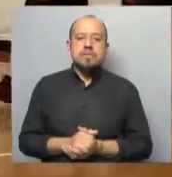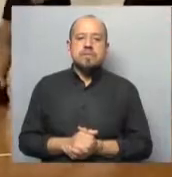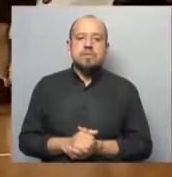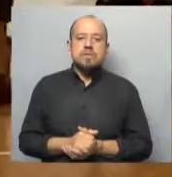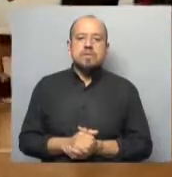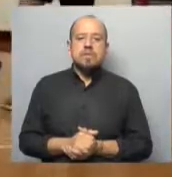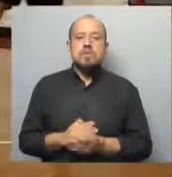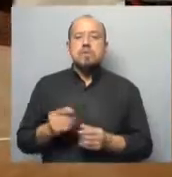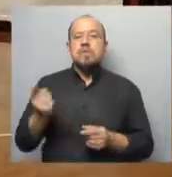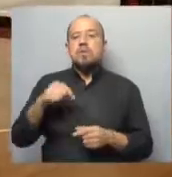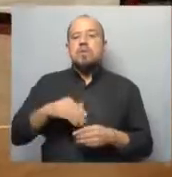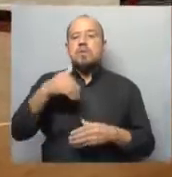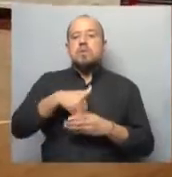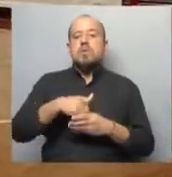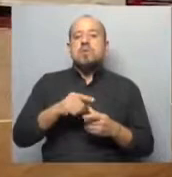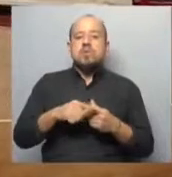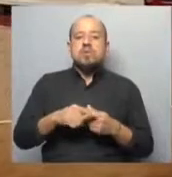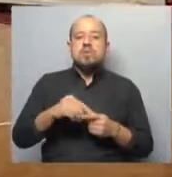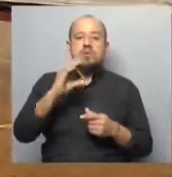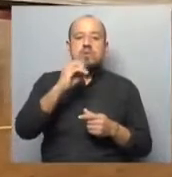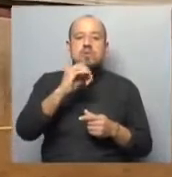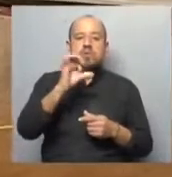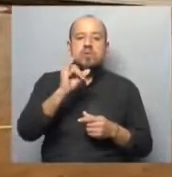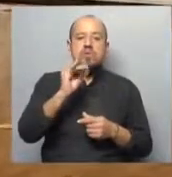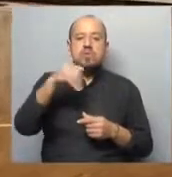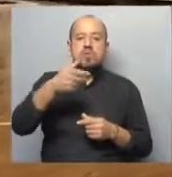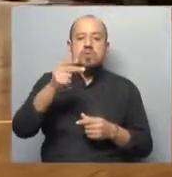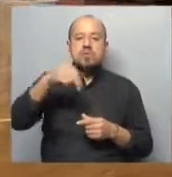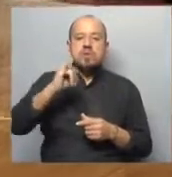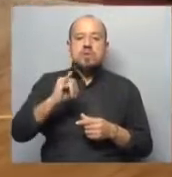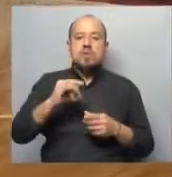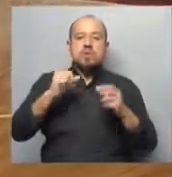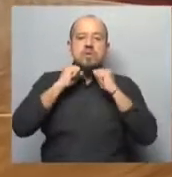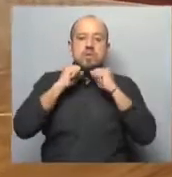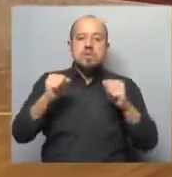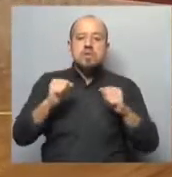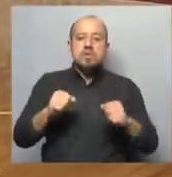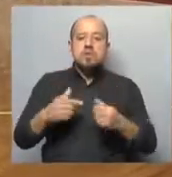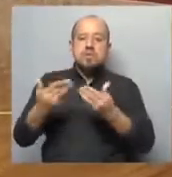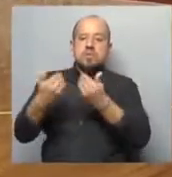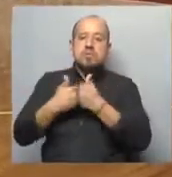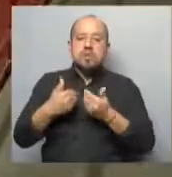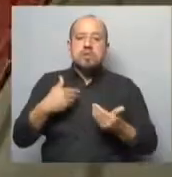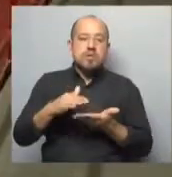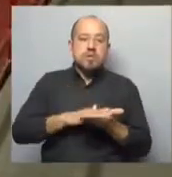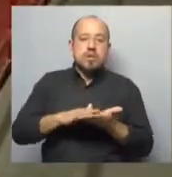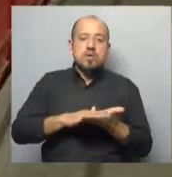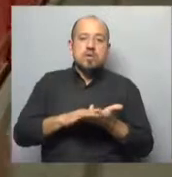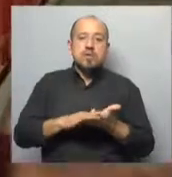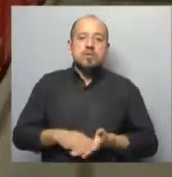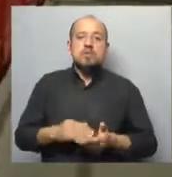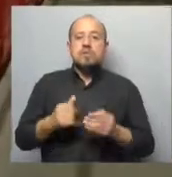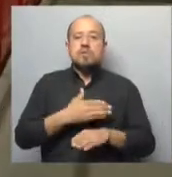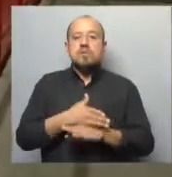Un día vine a votar y decía Osimani secretario en la lista. Nadie me había preguntado nada. Y bueno,